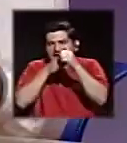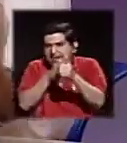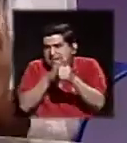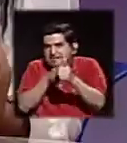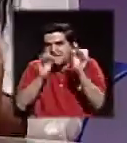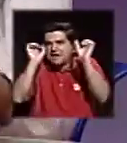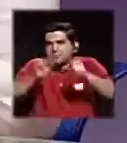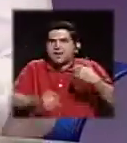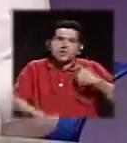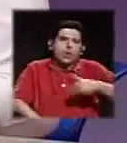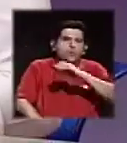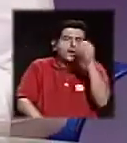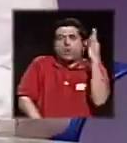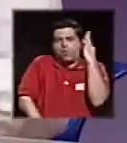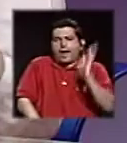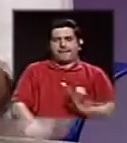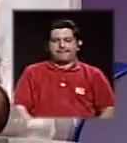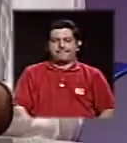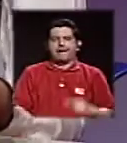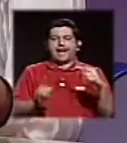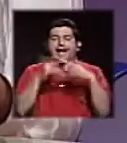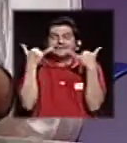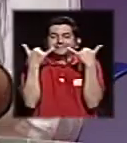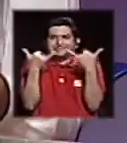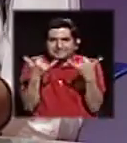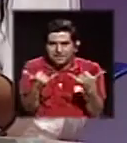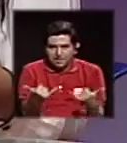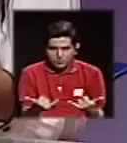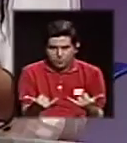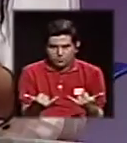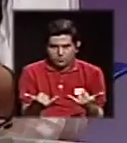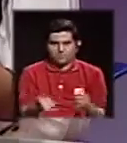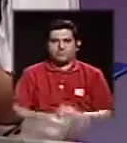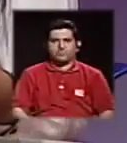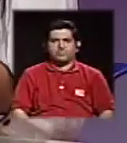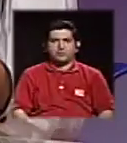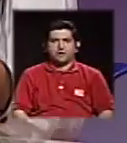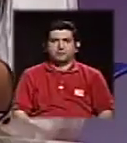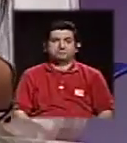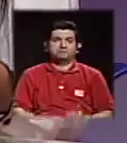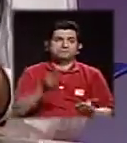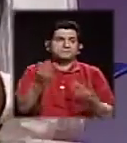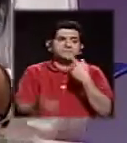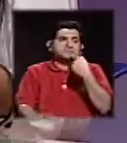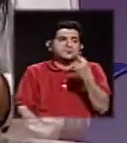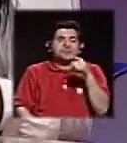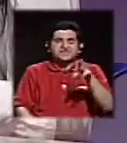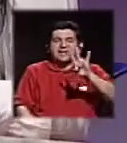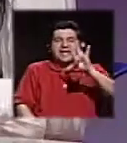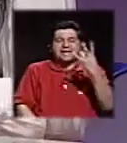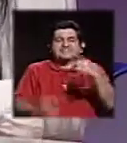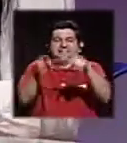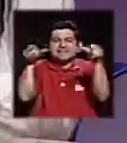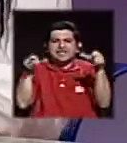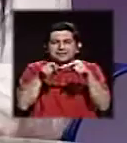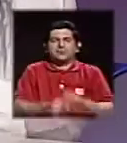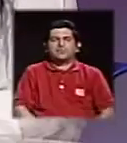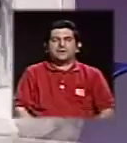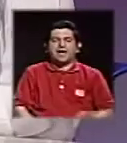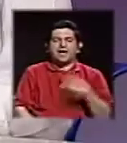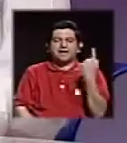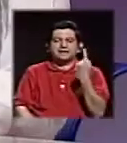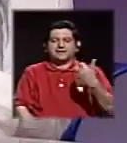podría ser un hombre o una mujer hasta ahora por decirlo ese séptimo puesto se lo